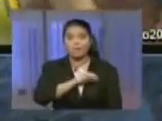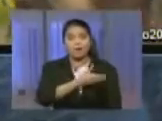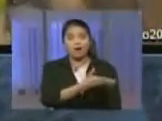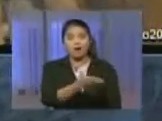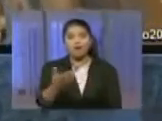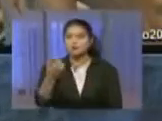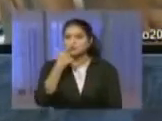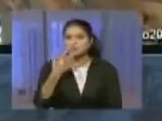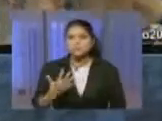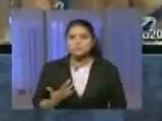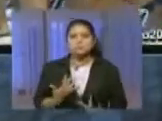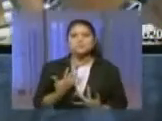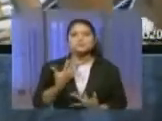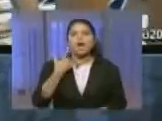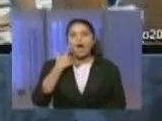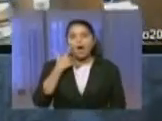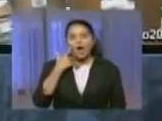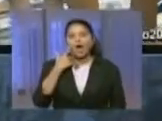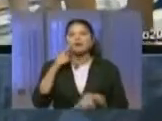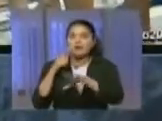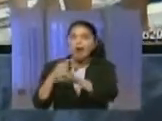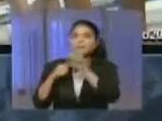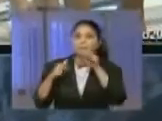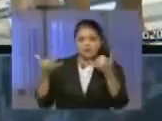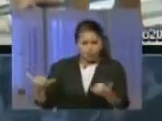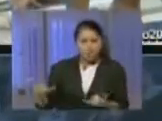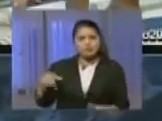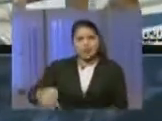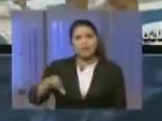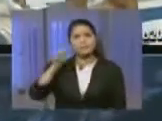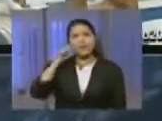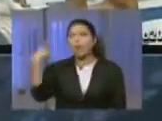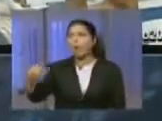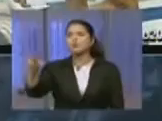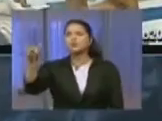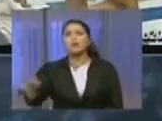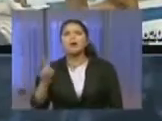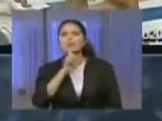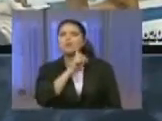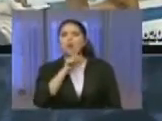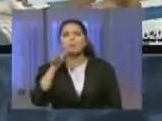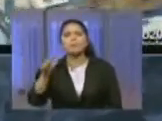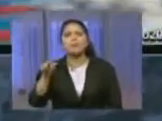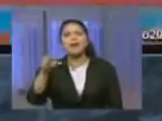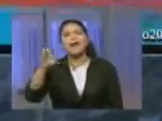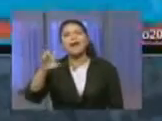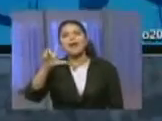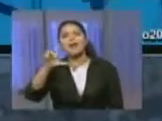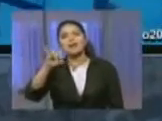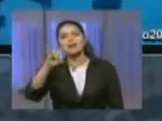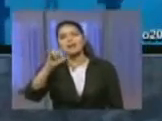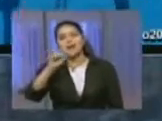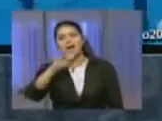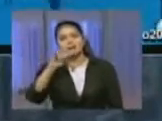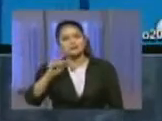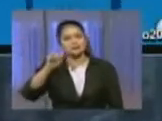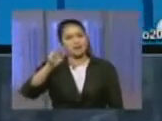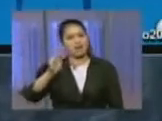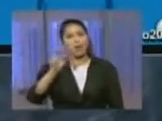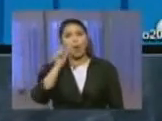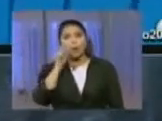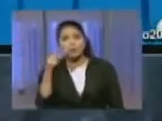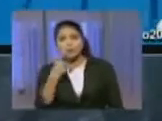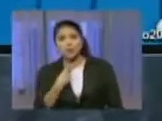respira y uno aprende de ellos ahorita mismo presidente un trabajador que se llama eliazar nos decía